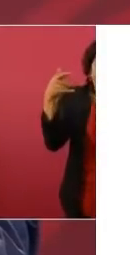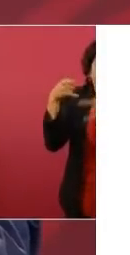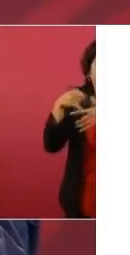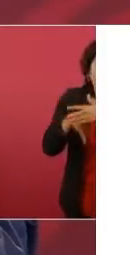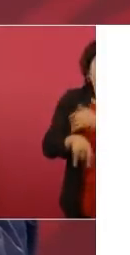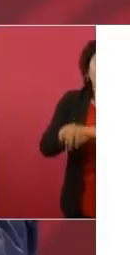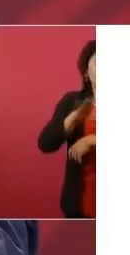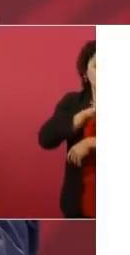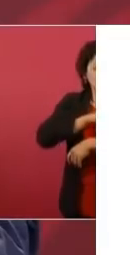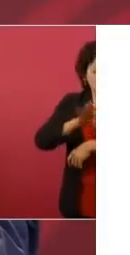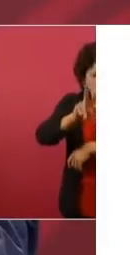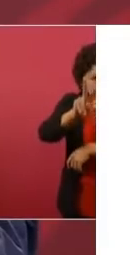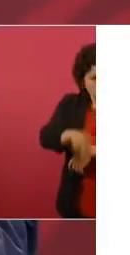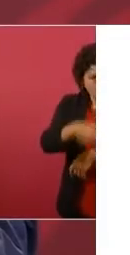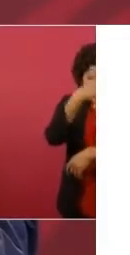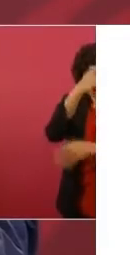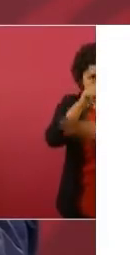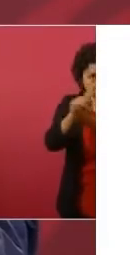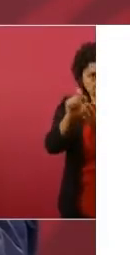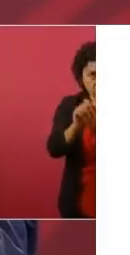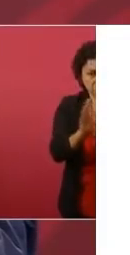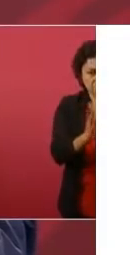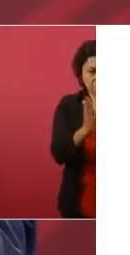de cómo se pelean